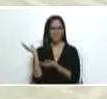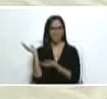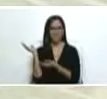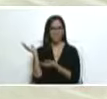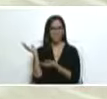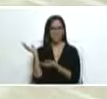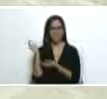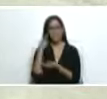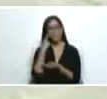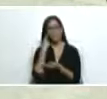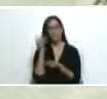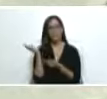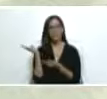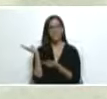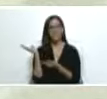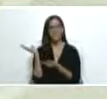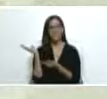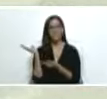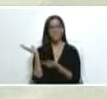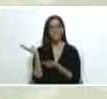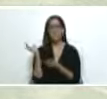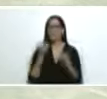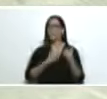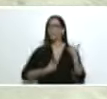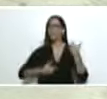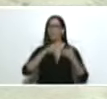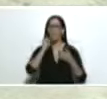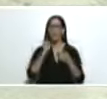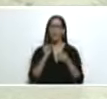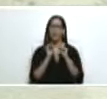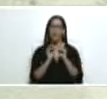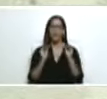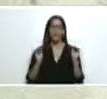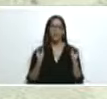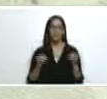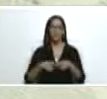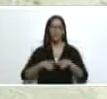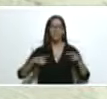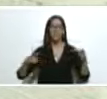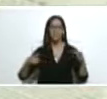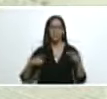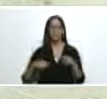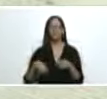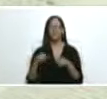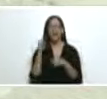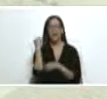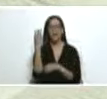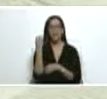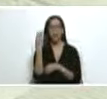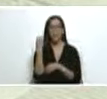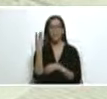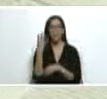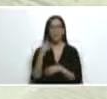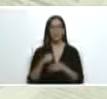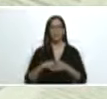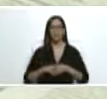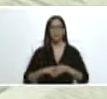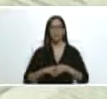Mira, mire, presidente Maduro anuncia extensión de las asambleas. Lewis Pereira escribe la